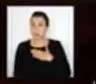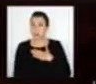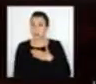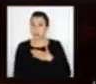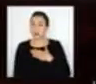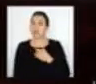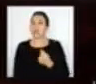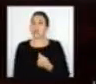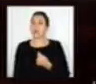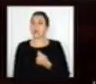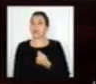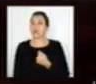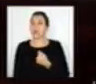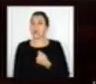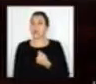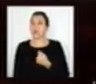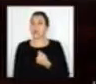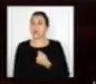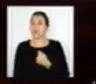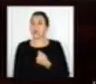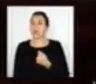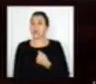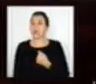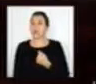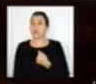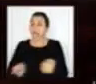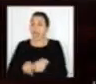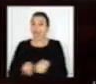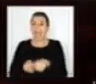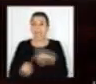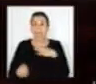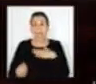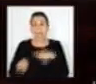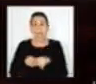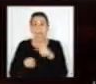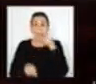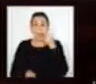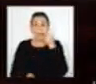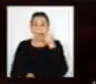con la experiencia de un hermano autista y de una hija esquizofrénica.